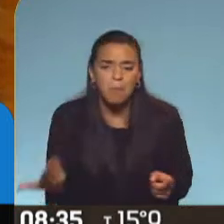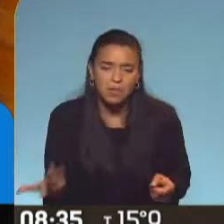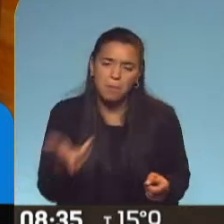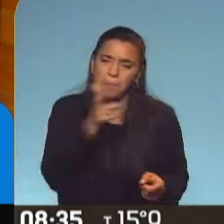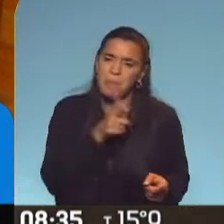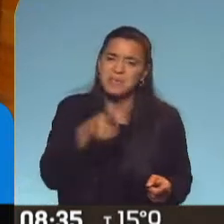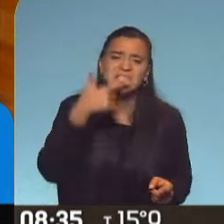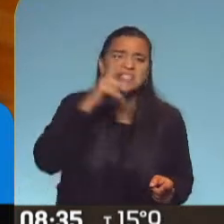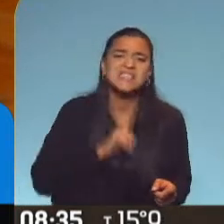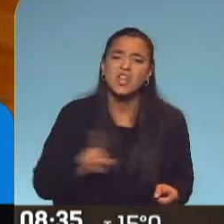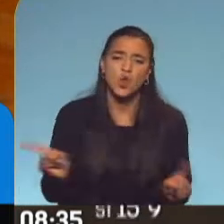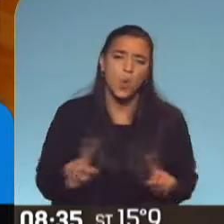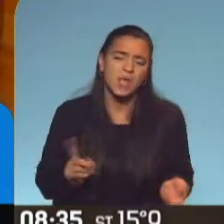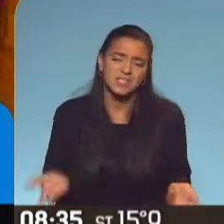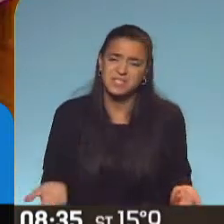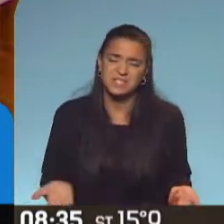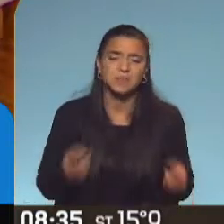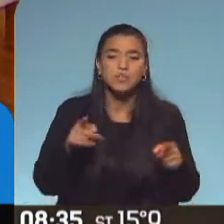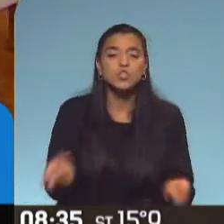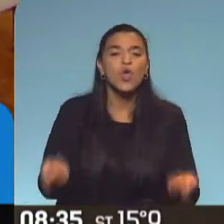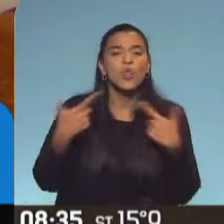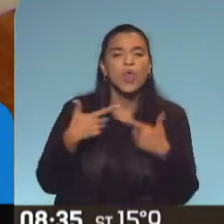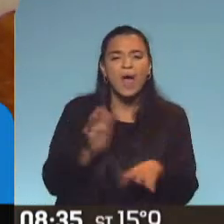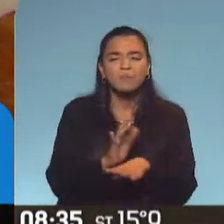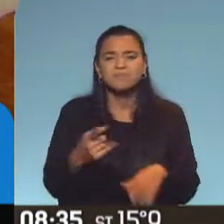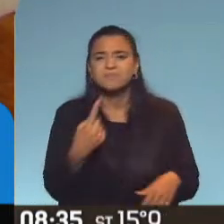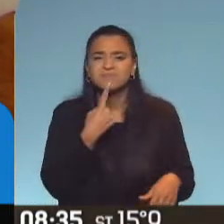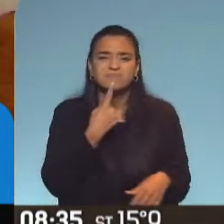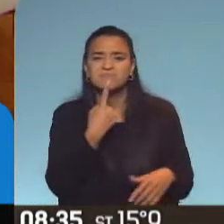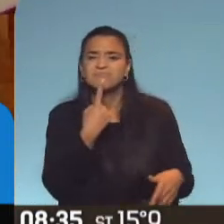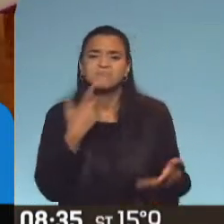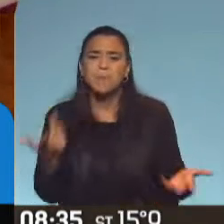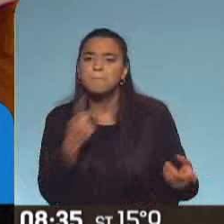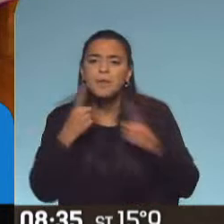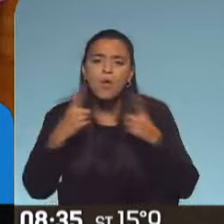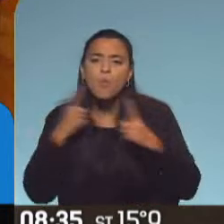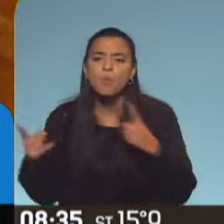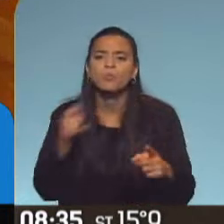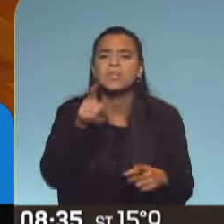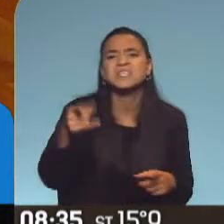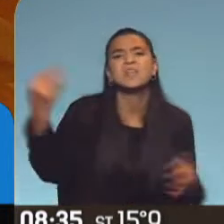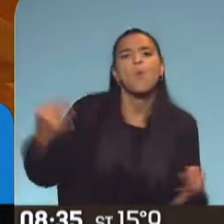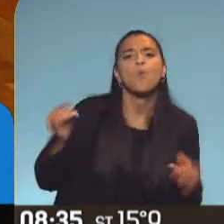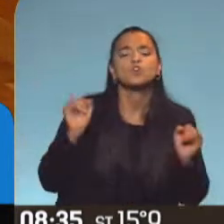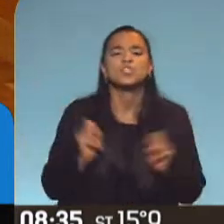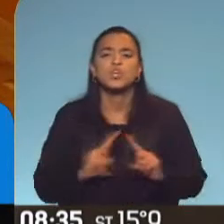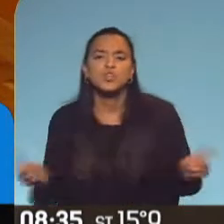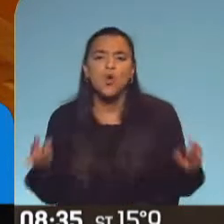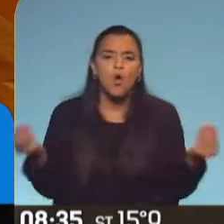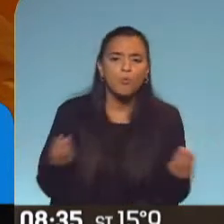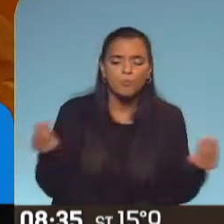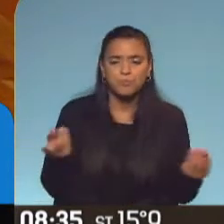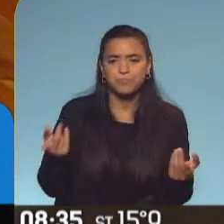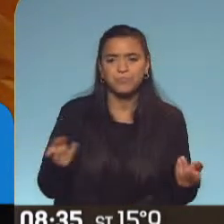parece poco serio. ¿Por qué? Porque eso empieza a generar un montón de demanda social preguntando si eso es más seguro, es menos seguro,